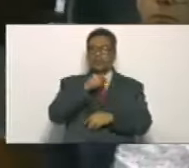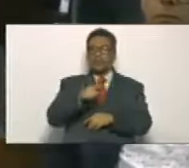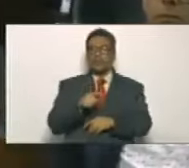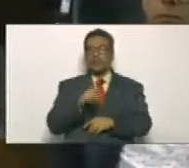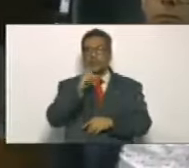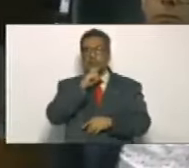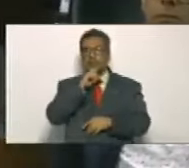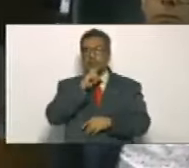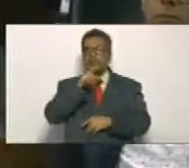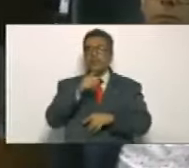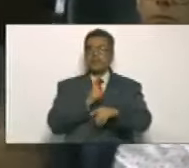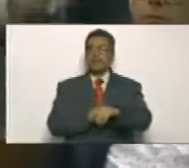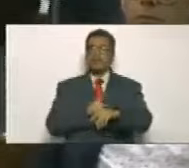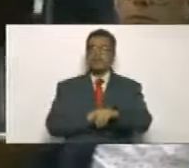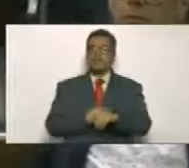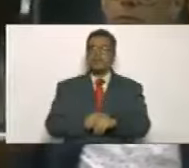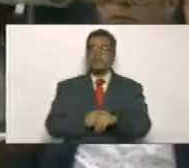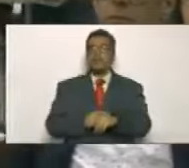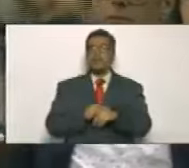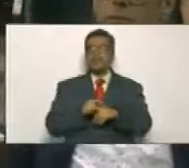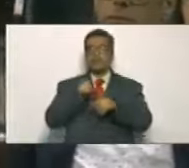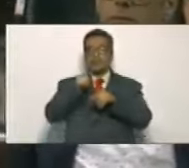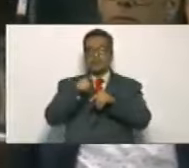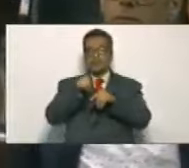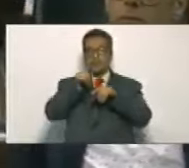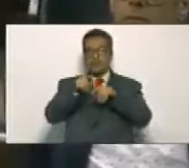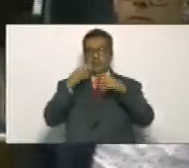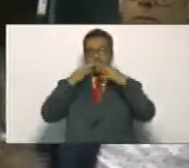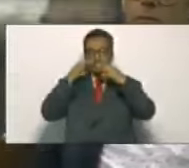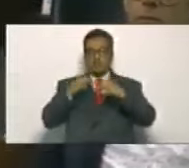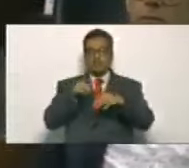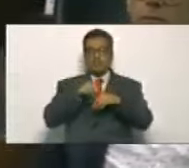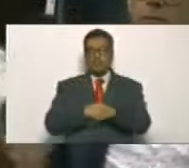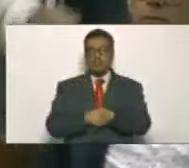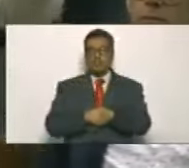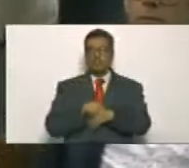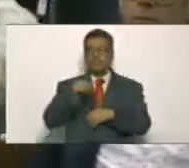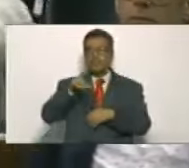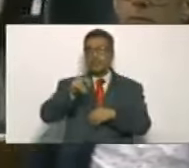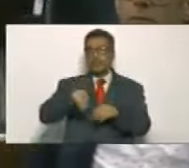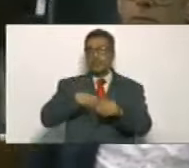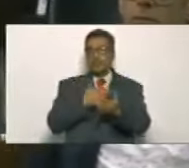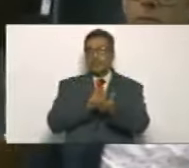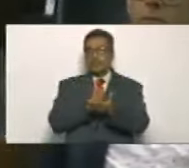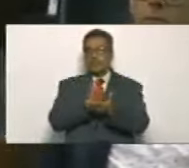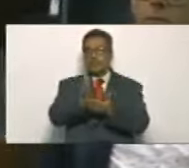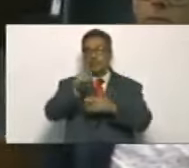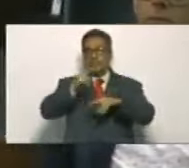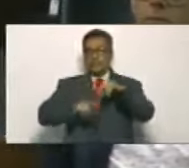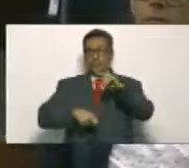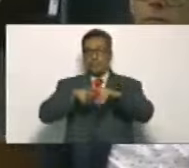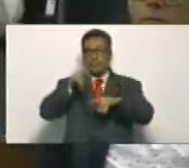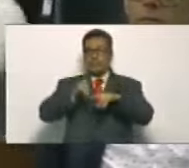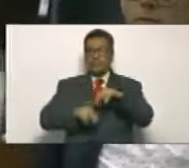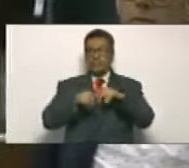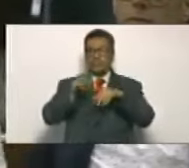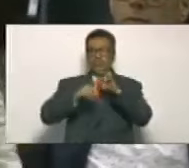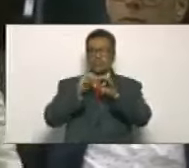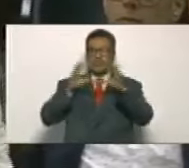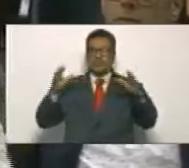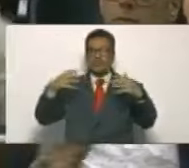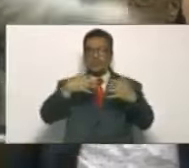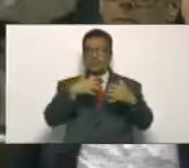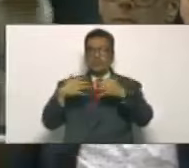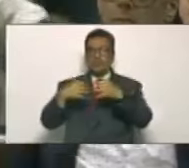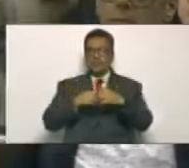o difícilmente empinarnos sobre esa realidad. No puede seguir construyéndose soluciones de